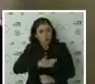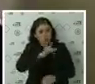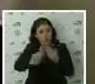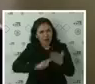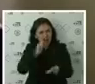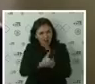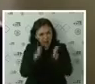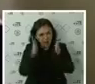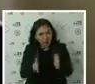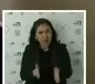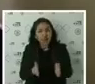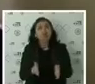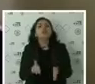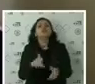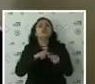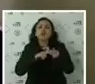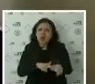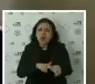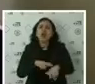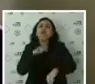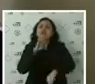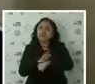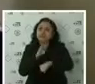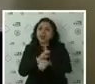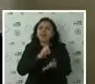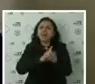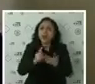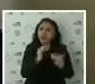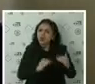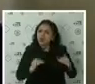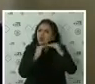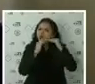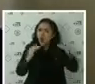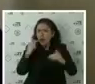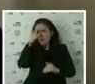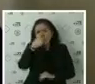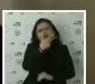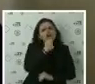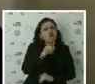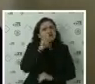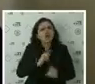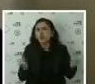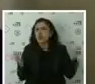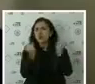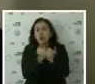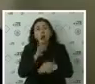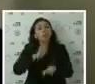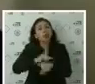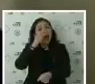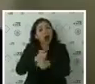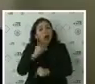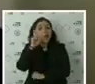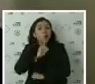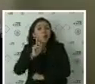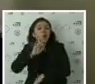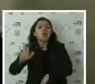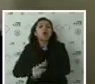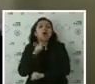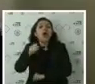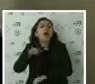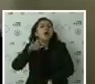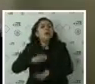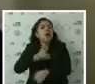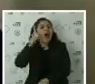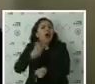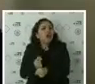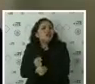democrático, seguir defendiendo los derechos de igualdad en ambos géneros, especialmente en las mujeres, porque es donde se vive